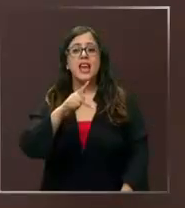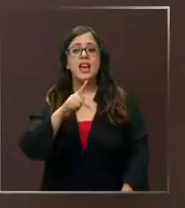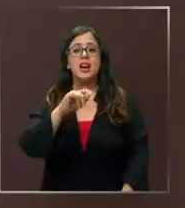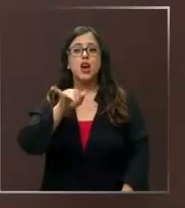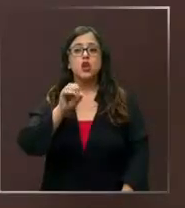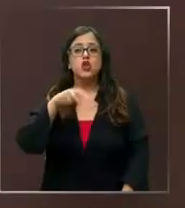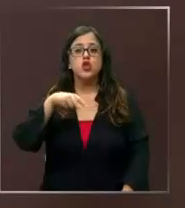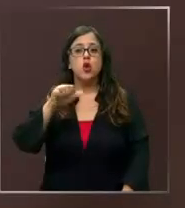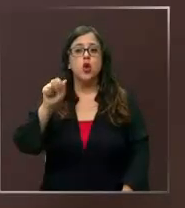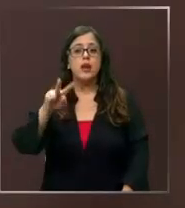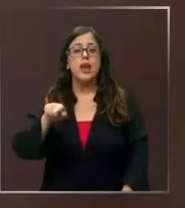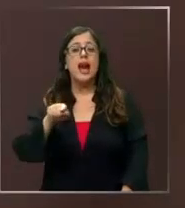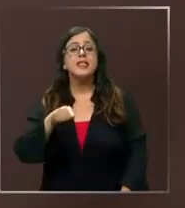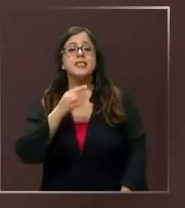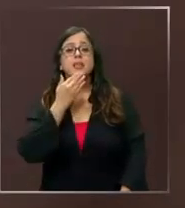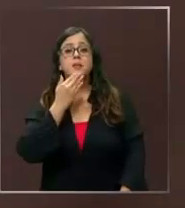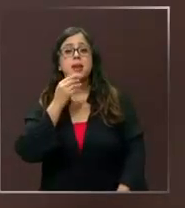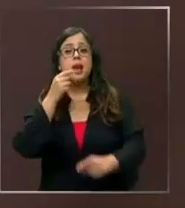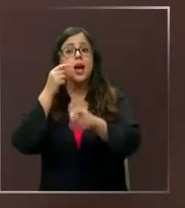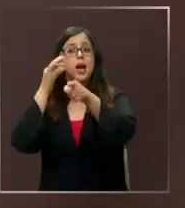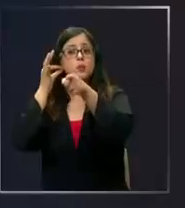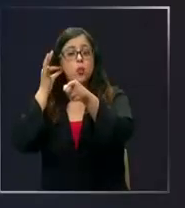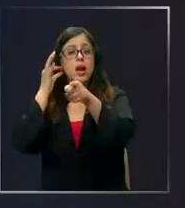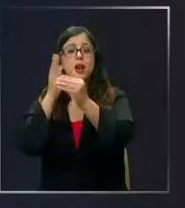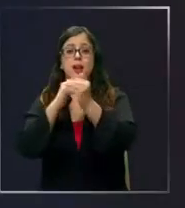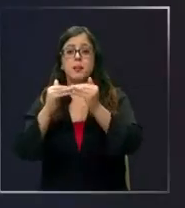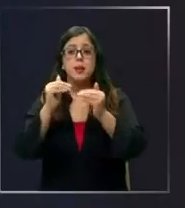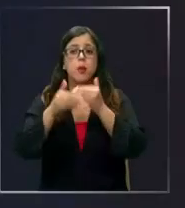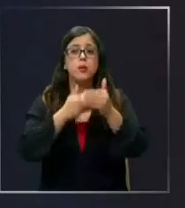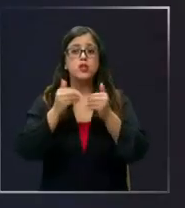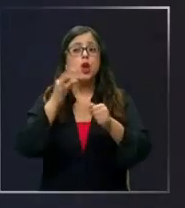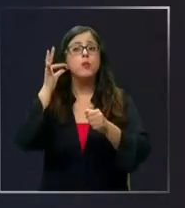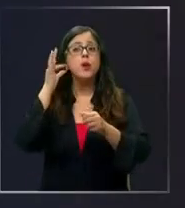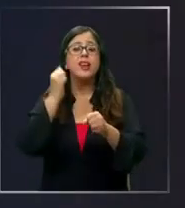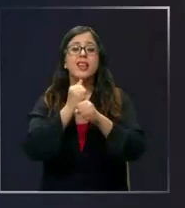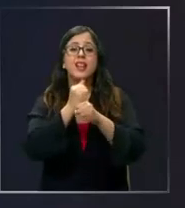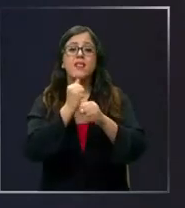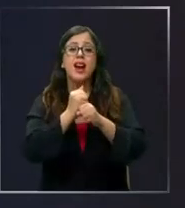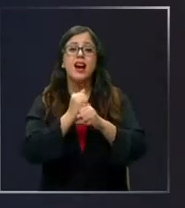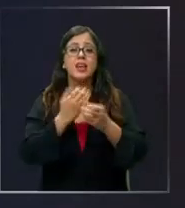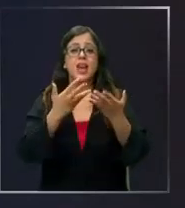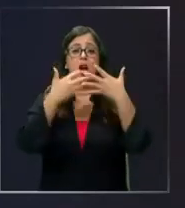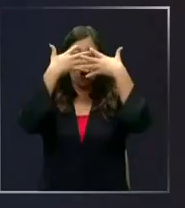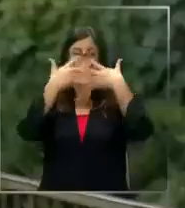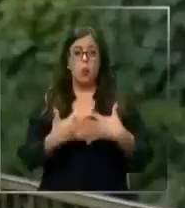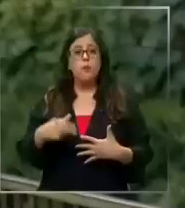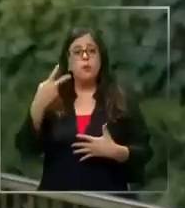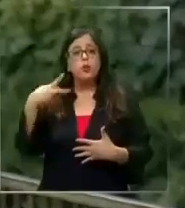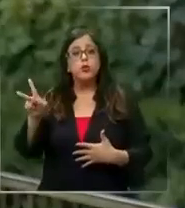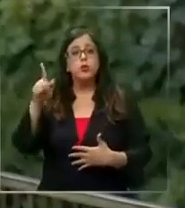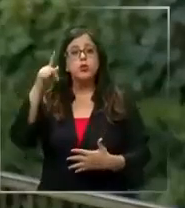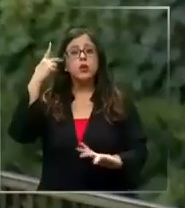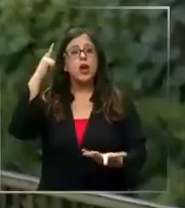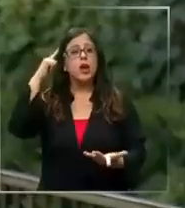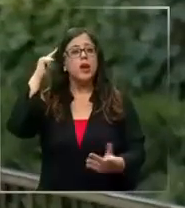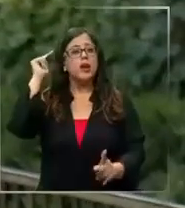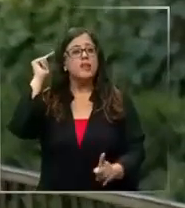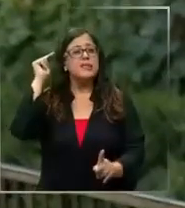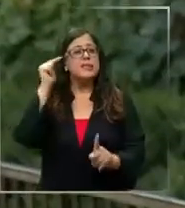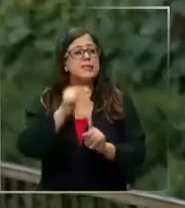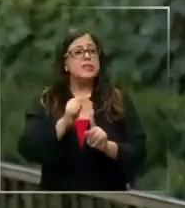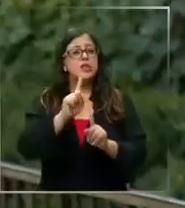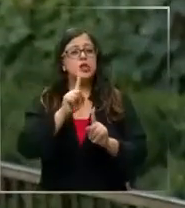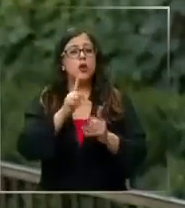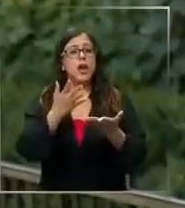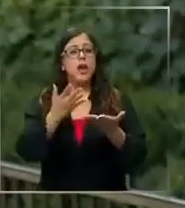que también hizo el mismo procedimiento. Como son mujeres que trabajan con su cuerpo, priorizan no tener tantos cambios de